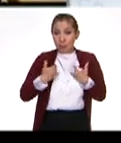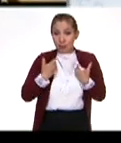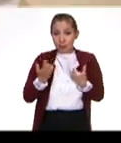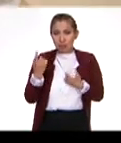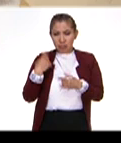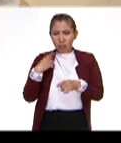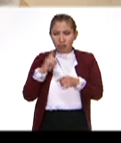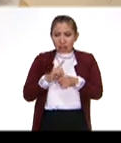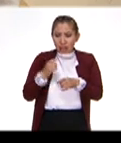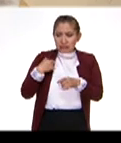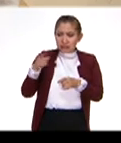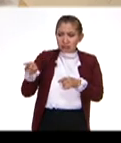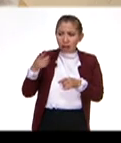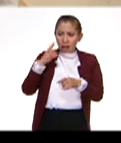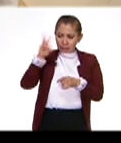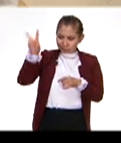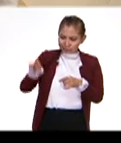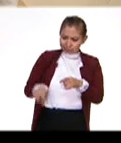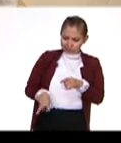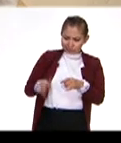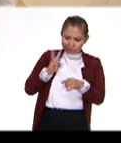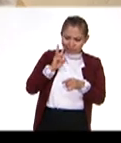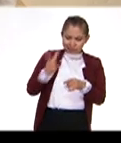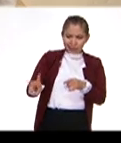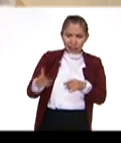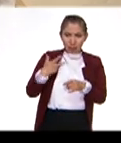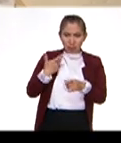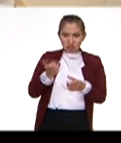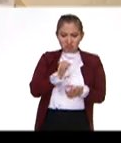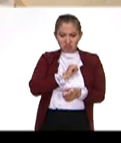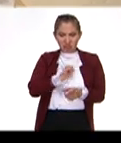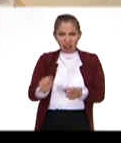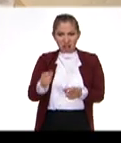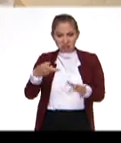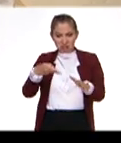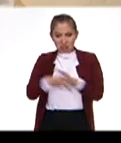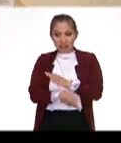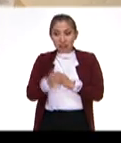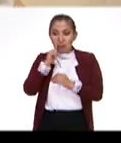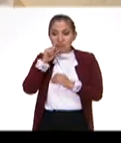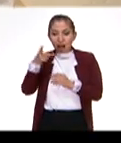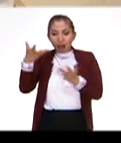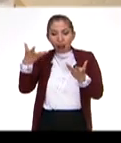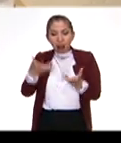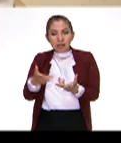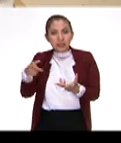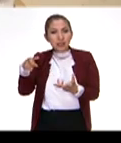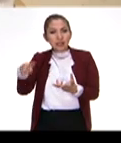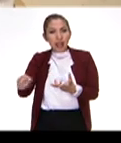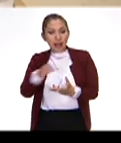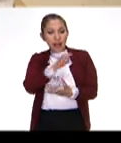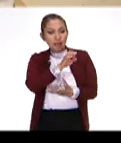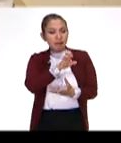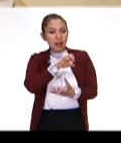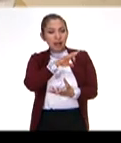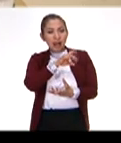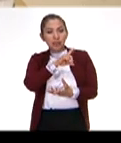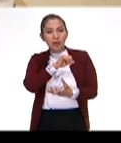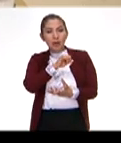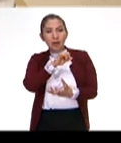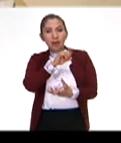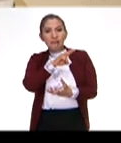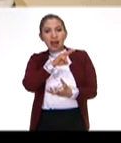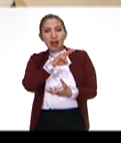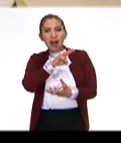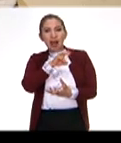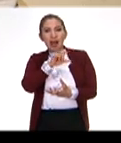unos días, y tenía mucho la apariencia de los sicarios, estos que también construye Fernando Vallejo en La Virgen